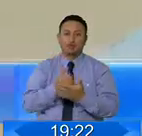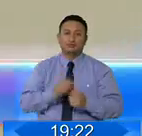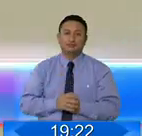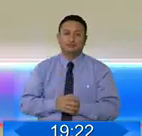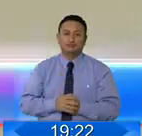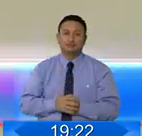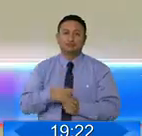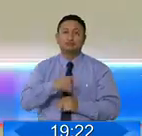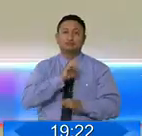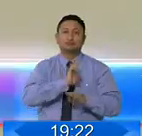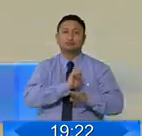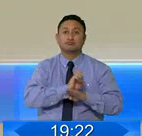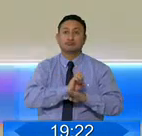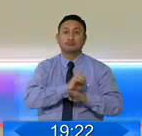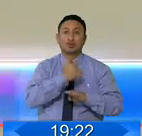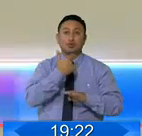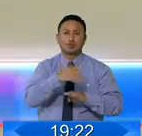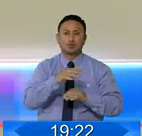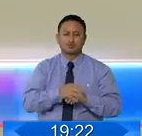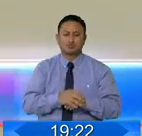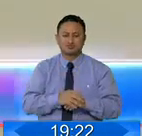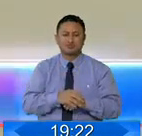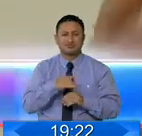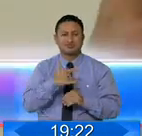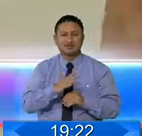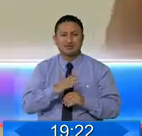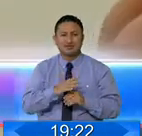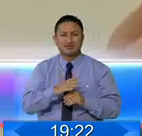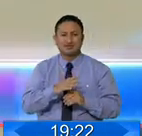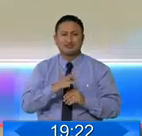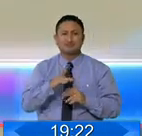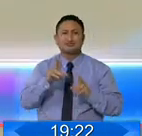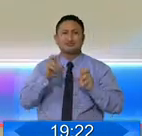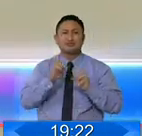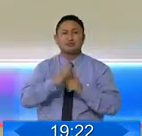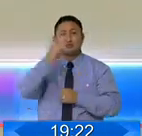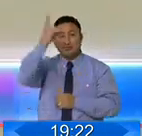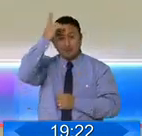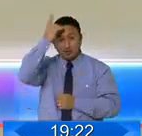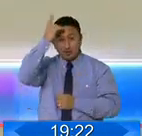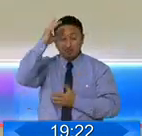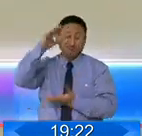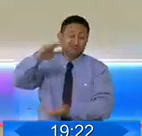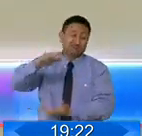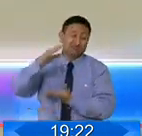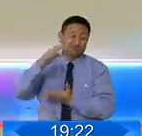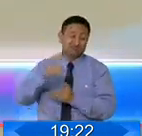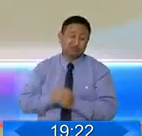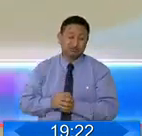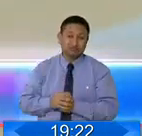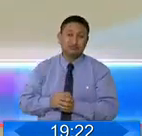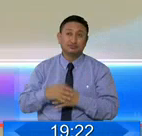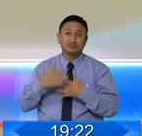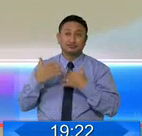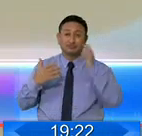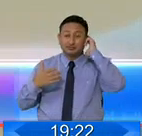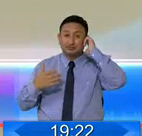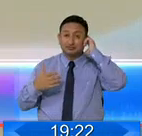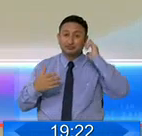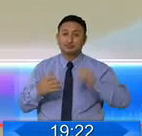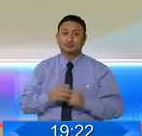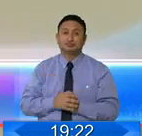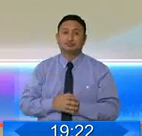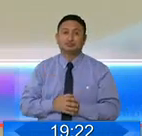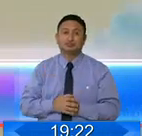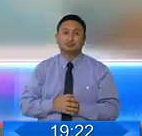El Ecuador tiene un lastre, un peso de una deuda que ha sido adquirida para dar subsidios como el de